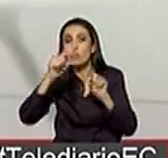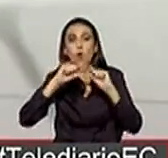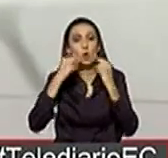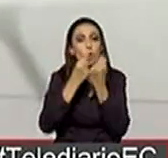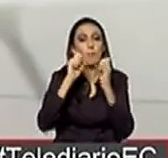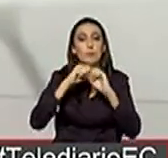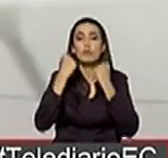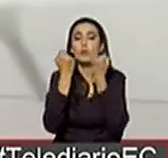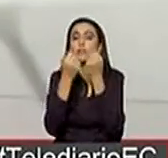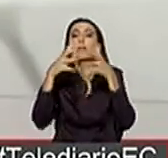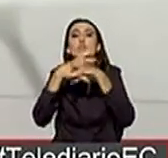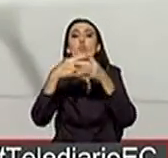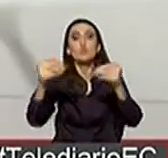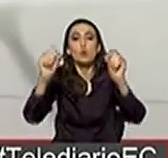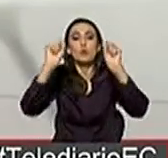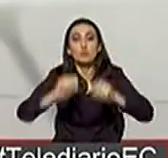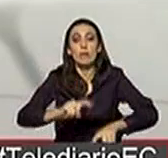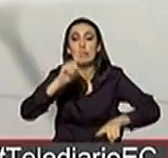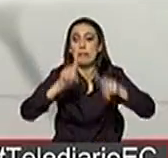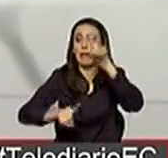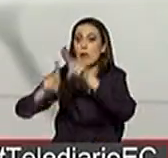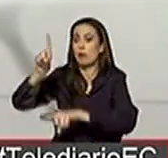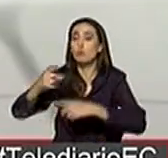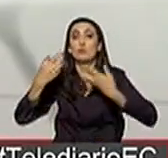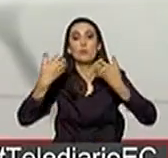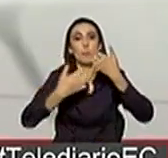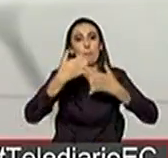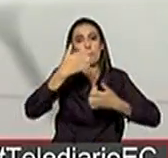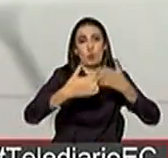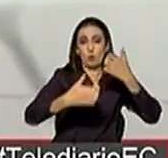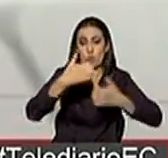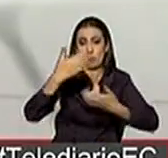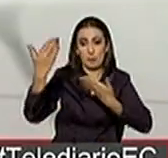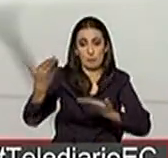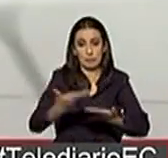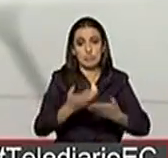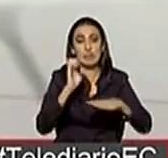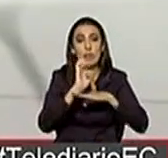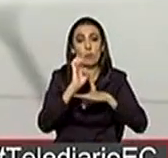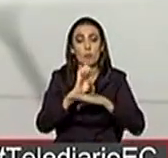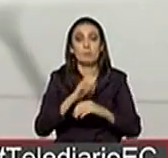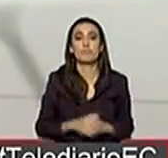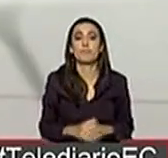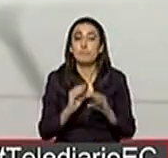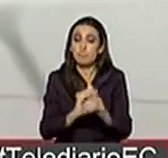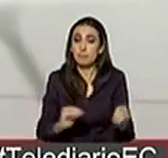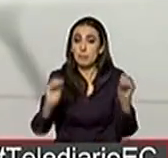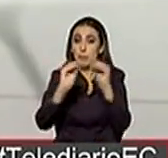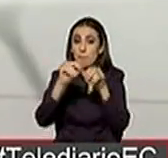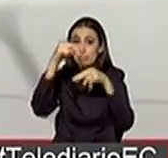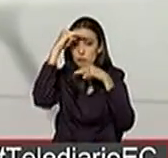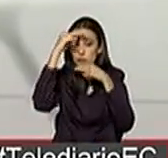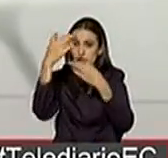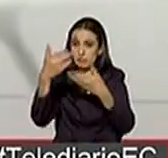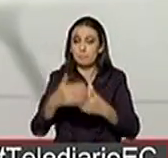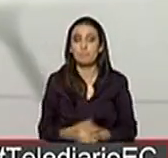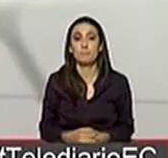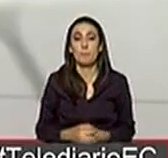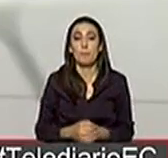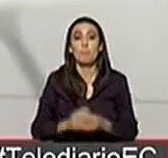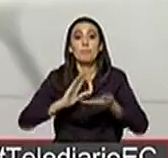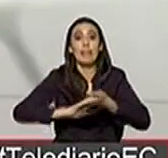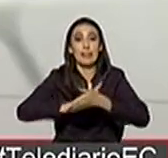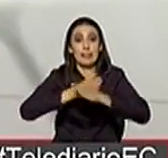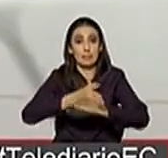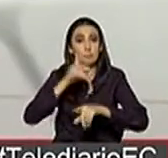con el propósito de superar las diferencias que actualmente se presentan en el país vamos a revisar más noticias después del acuerdo que se